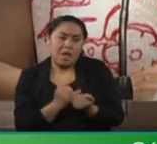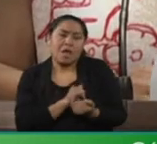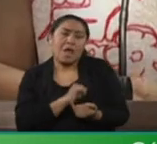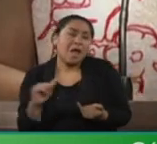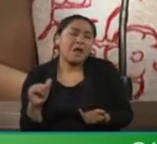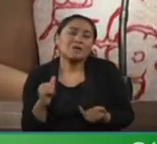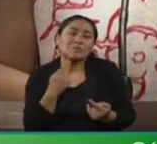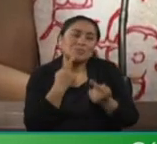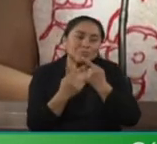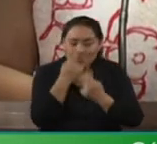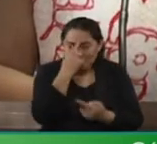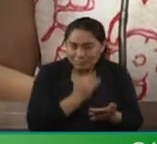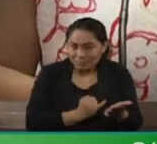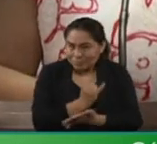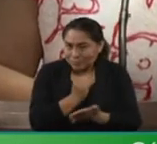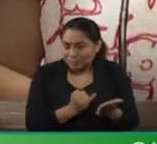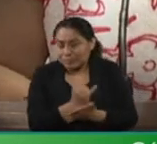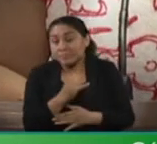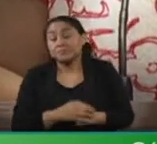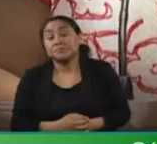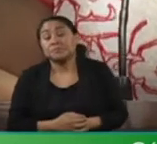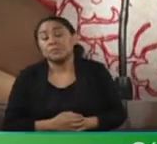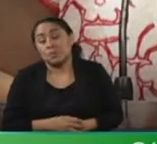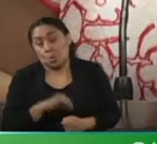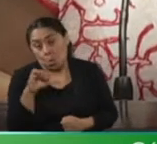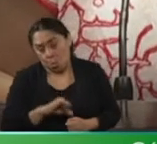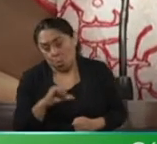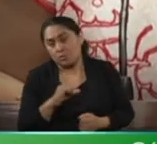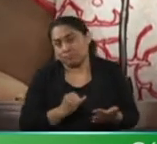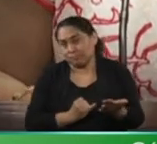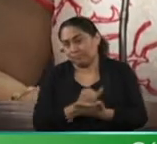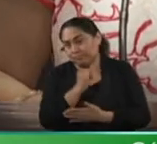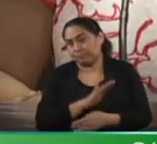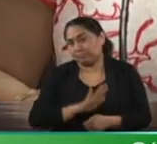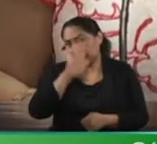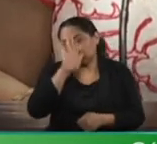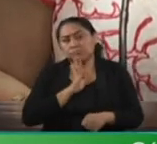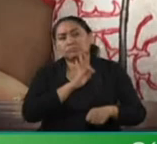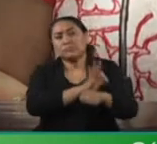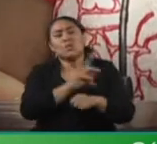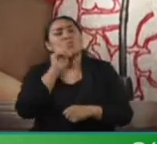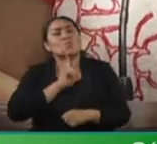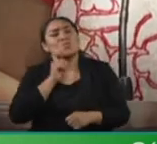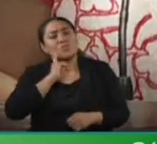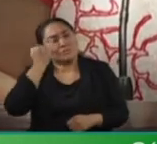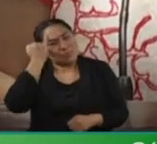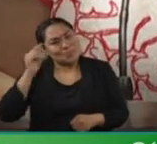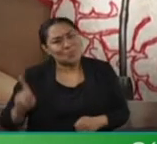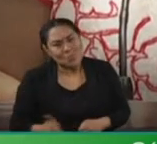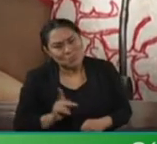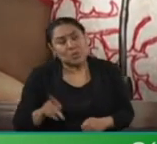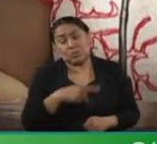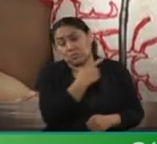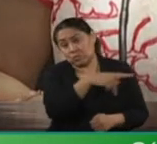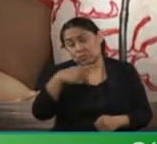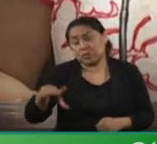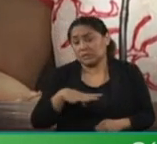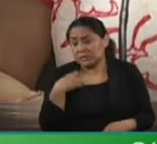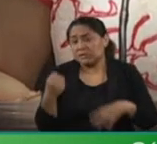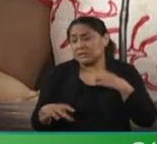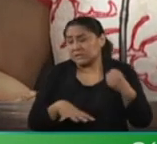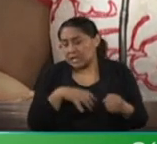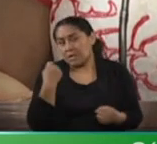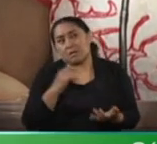de toma de decisiones. Hoy alzamos la voz por las mujeres rurales que con su esfuerzo y dedicación